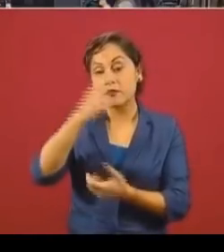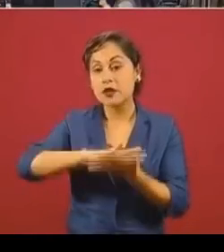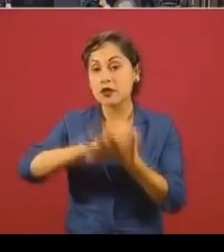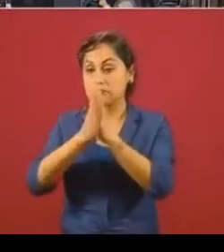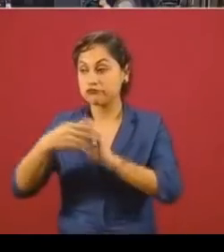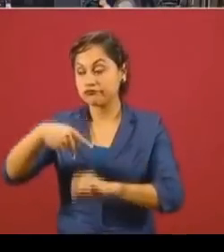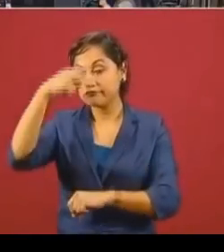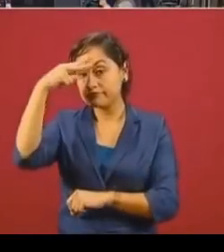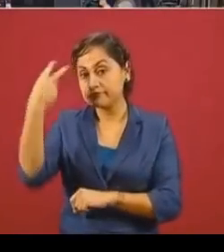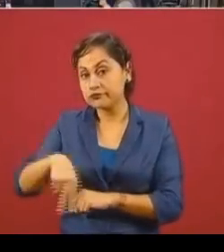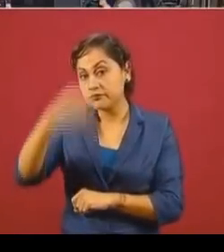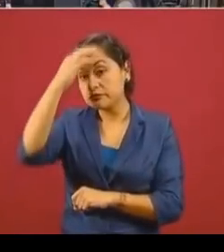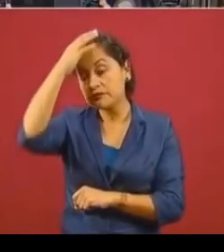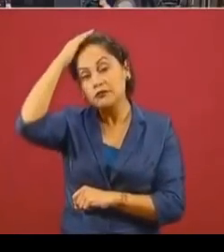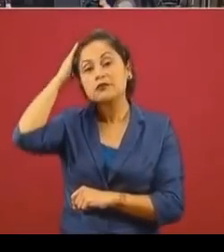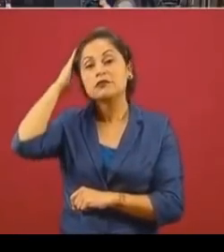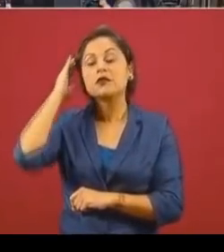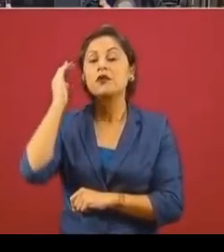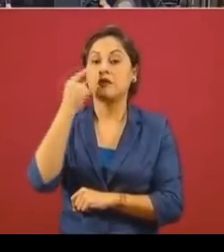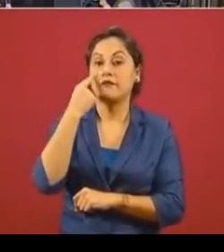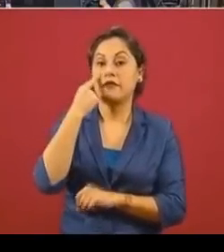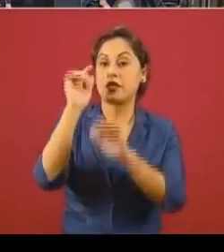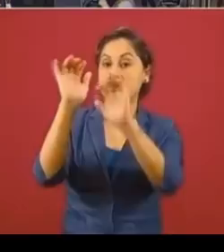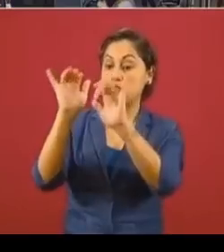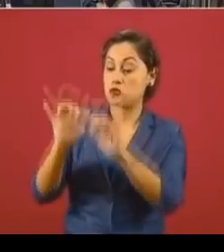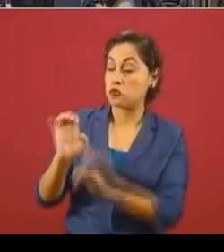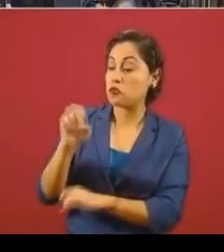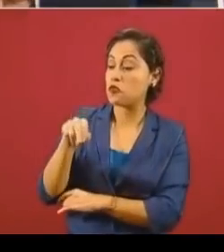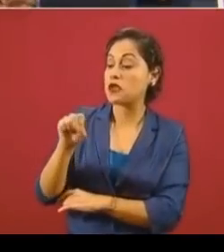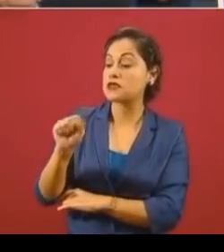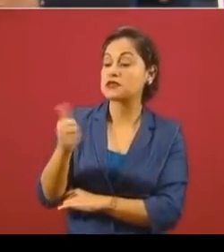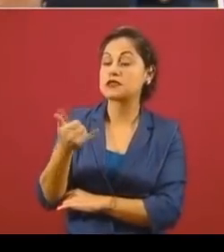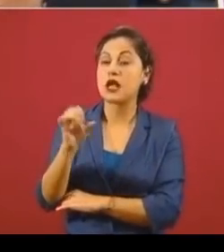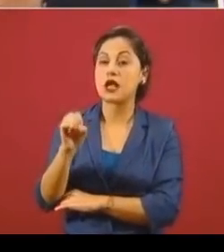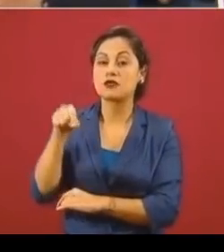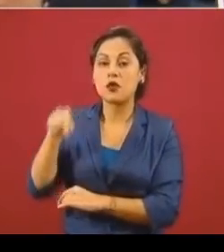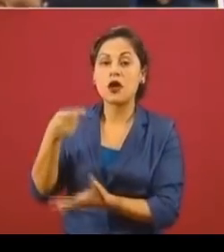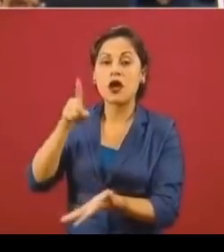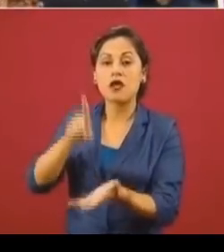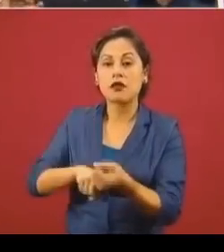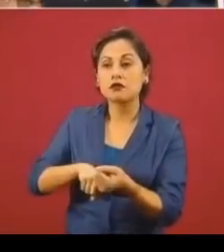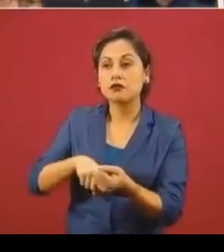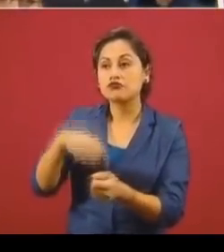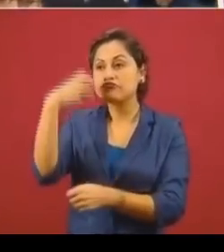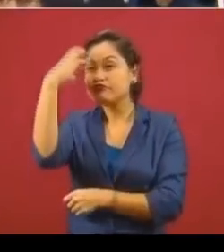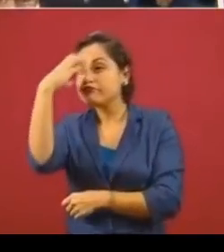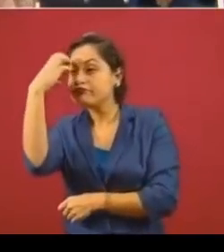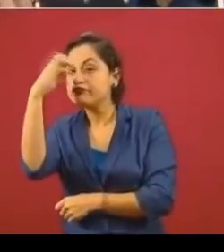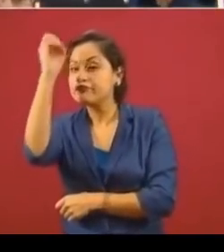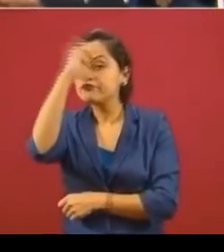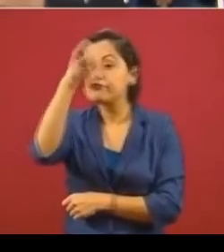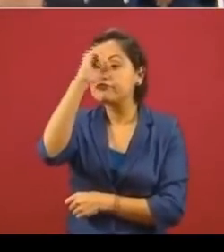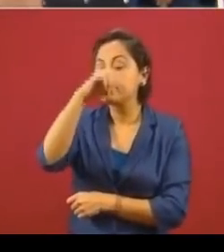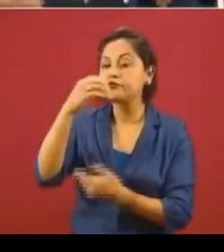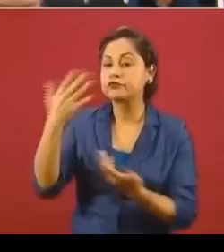Un ensayo es un texto que analiza o evalúa un tema. Su ensayo de